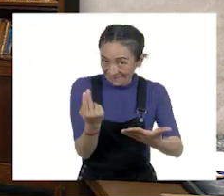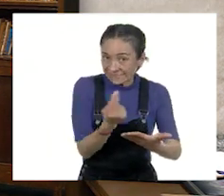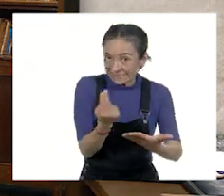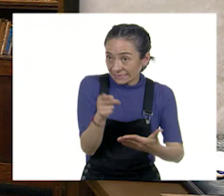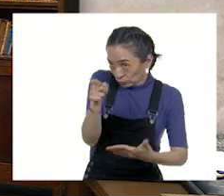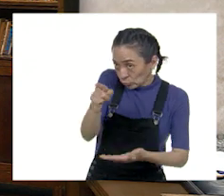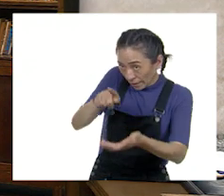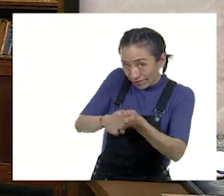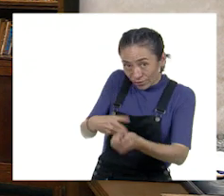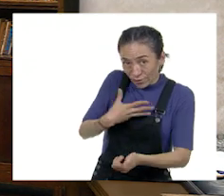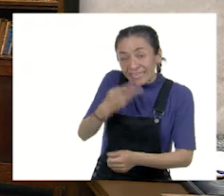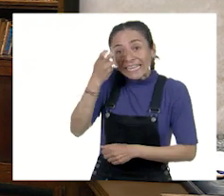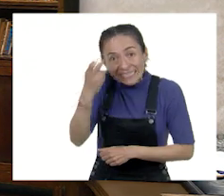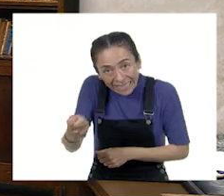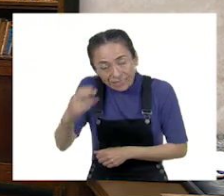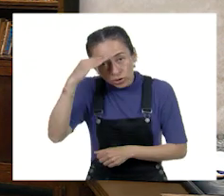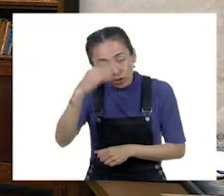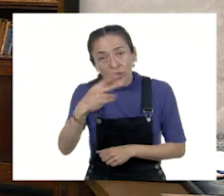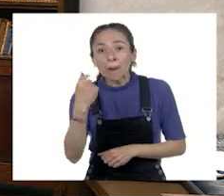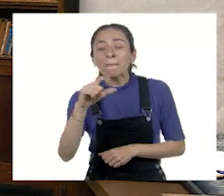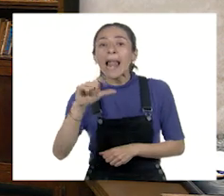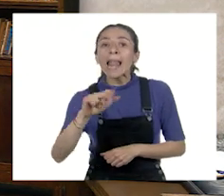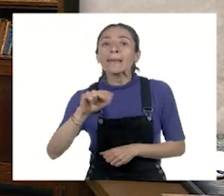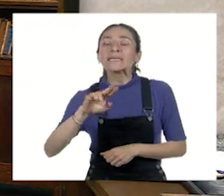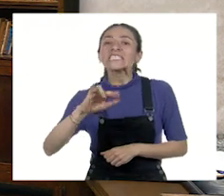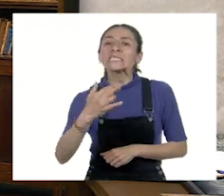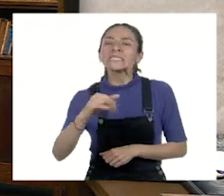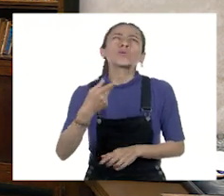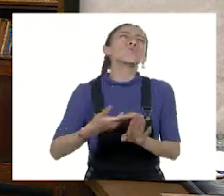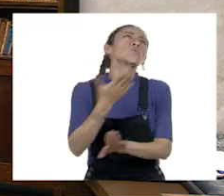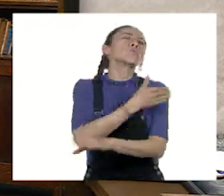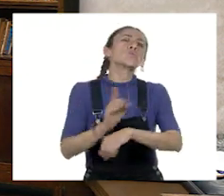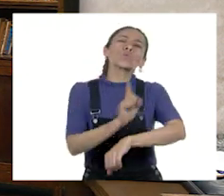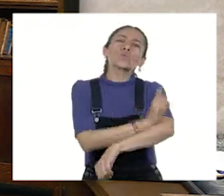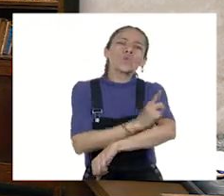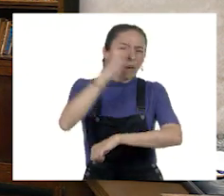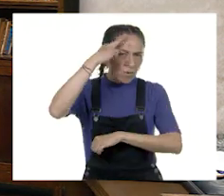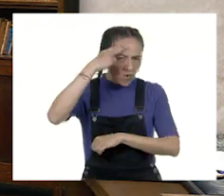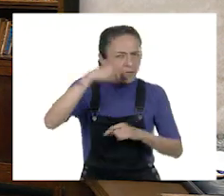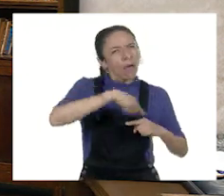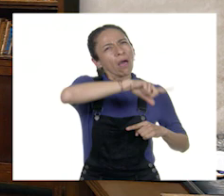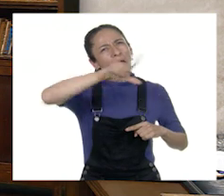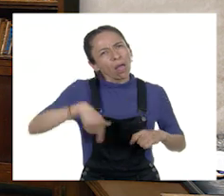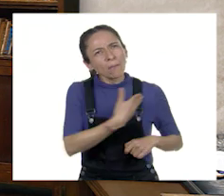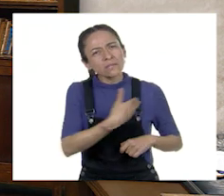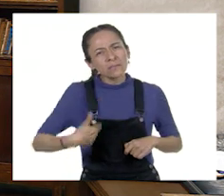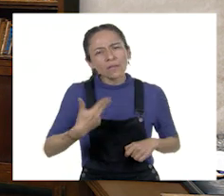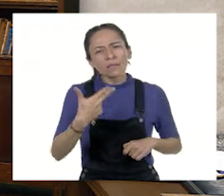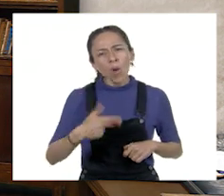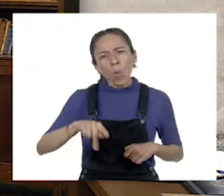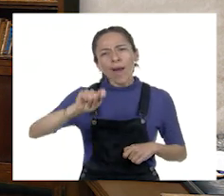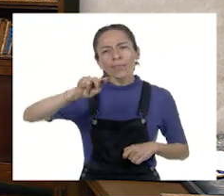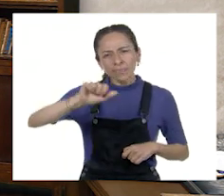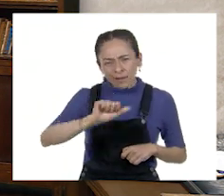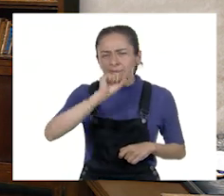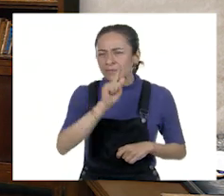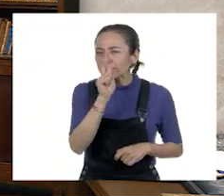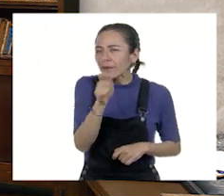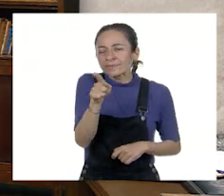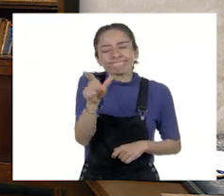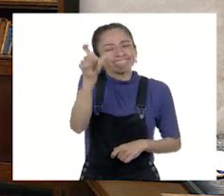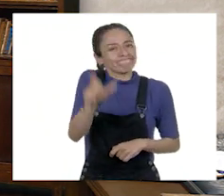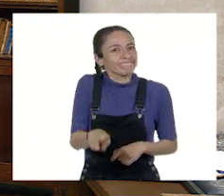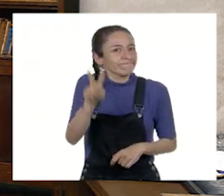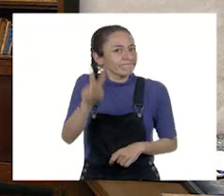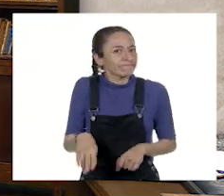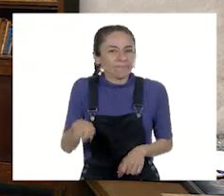el señor Pallavicini se ha venido alquilando desde Porfirio Díaz hasta Victoriano Huerta. Políticamente es una mancha negra,